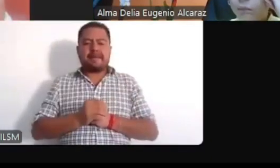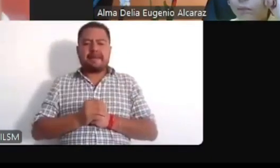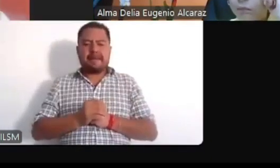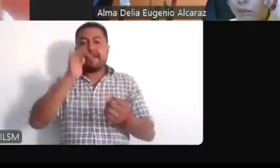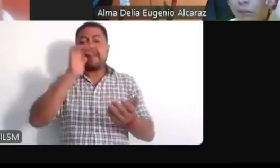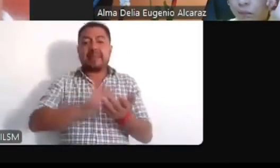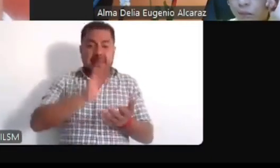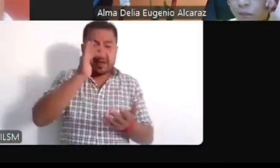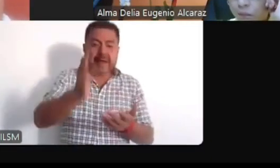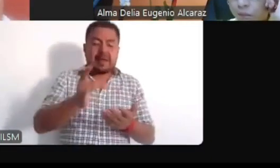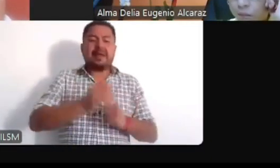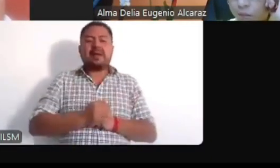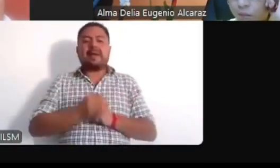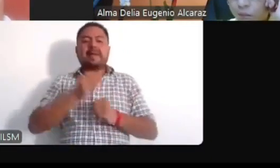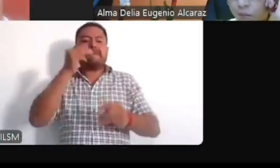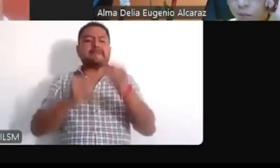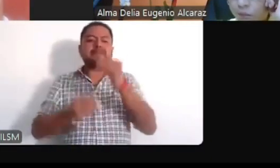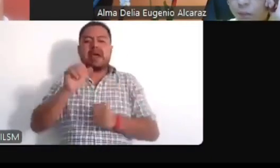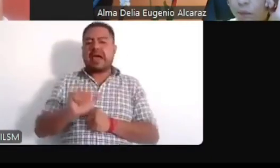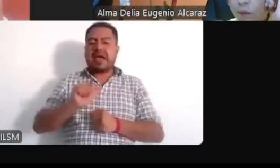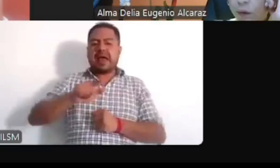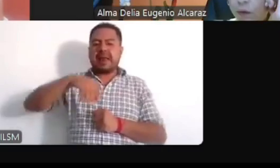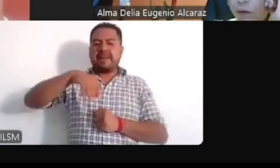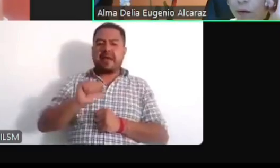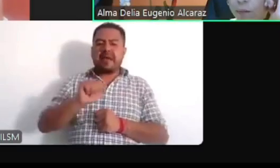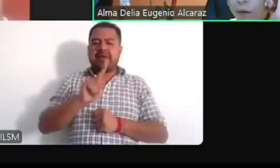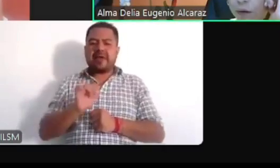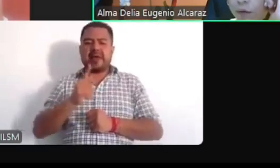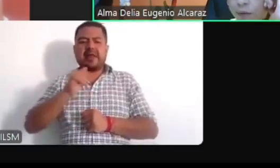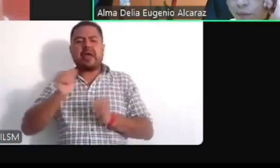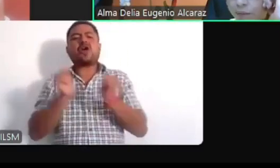Gracias magistrado magistrada alm Eugenio